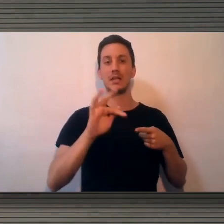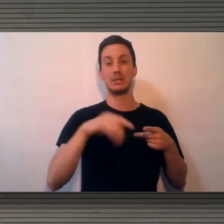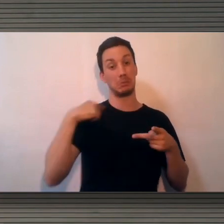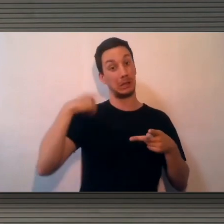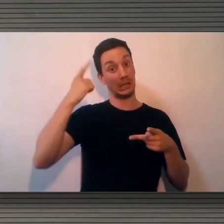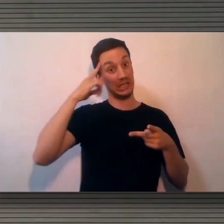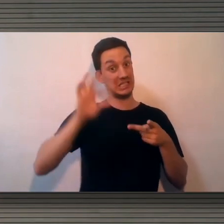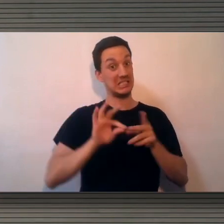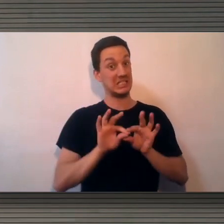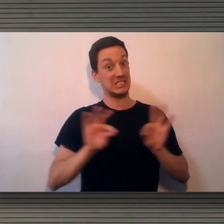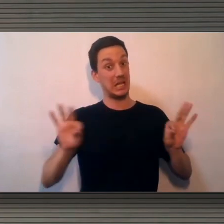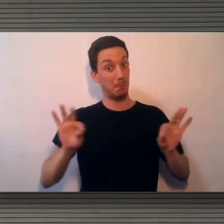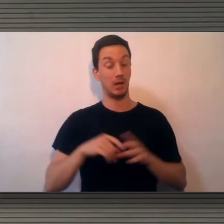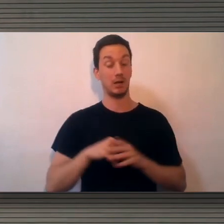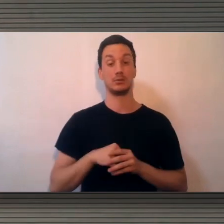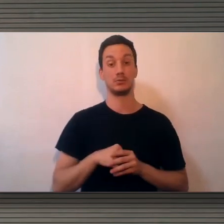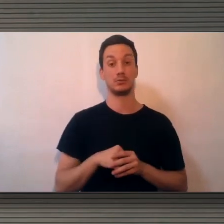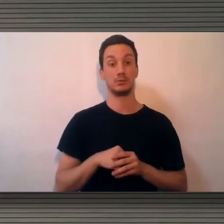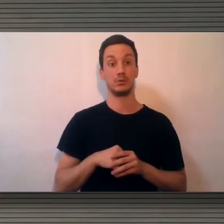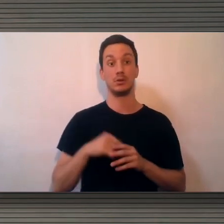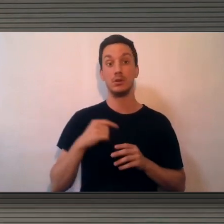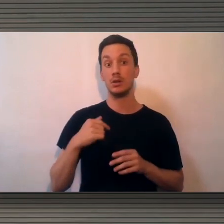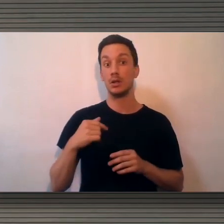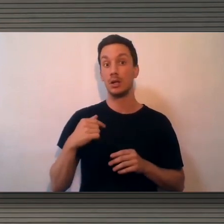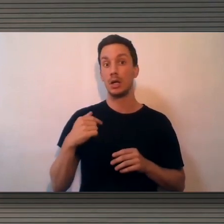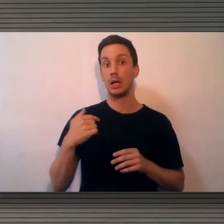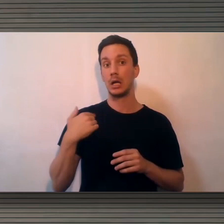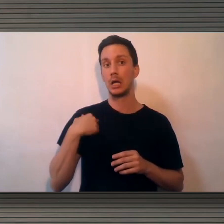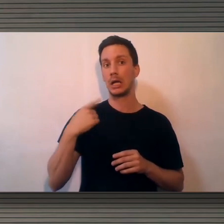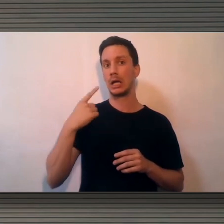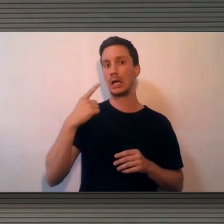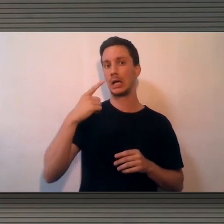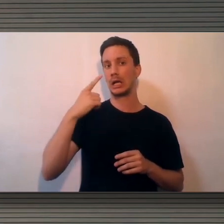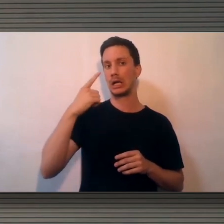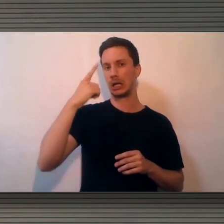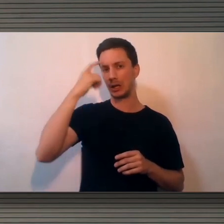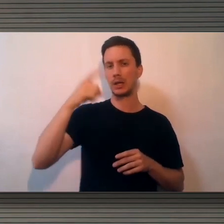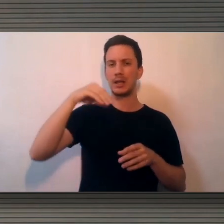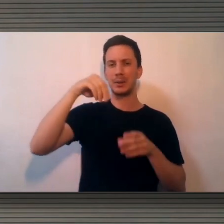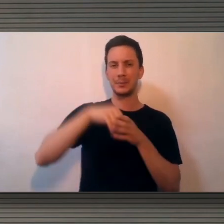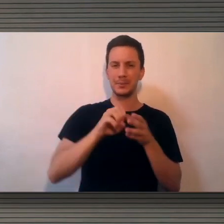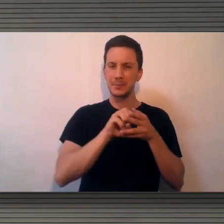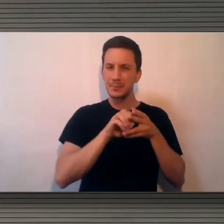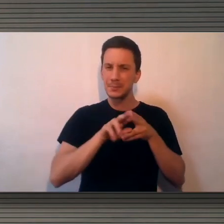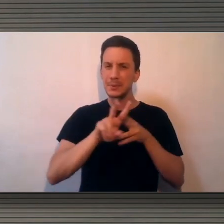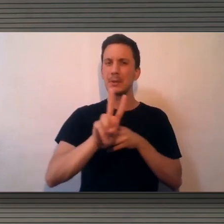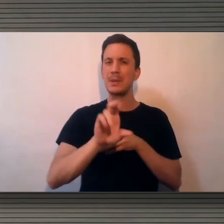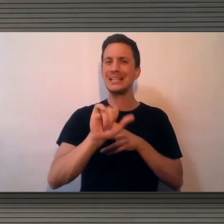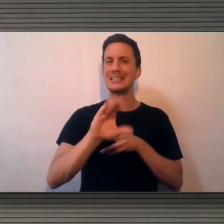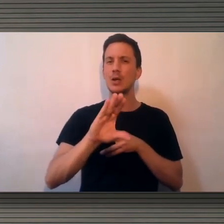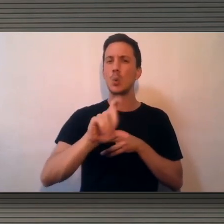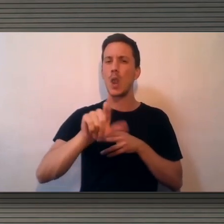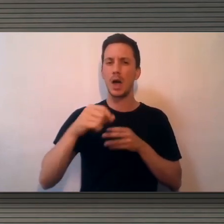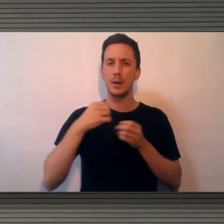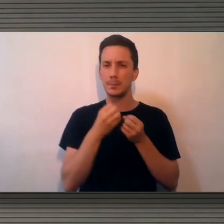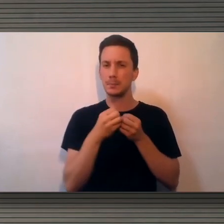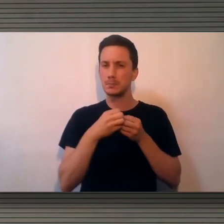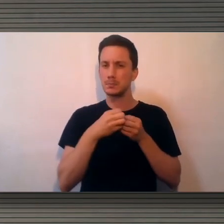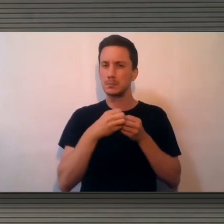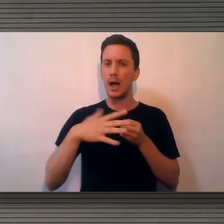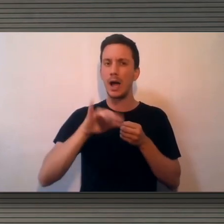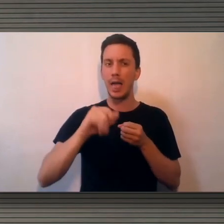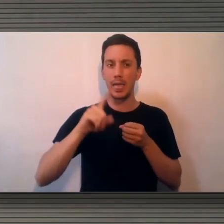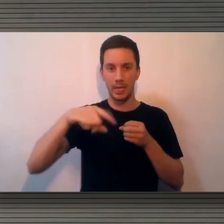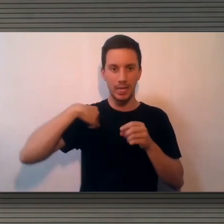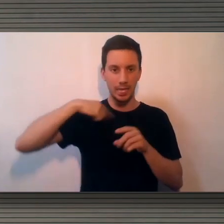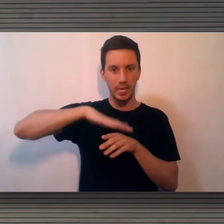simple. Entonces, el herpes simple aparece como una pequeña vesícula que rápidamente, ¿no? Aparecen varias